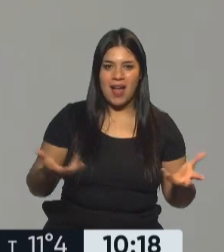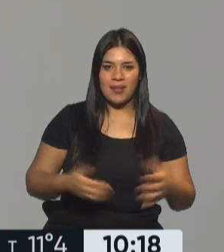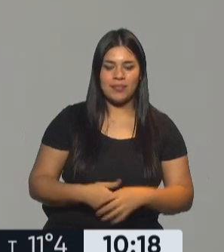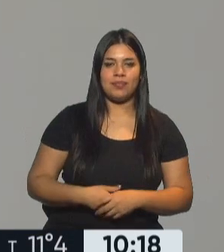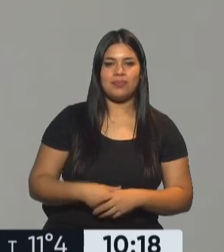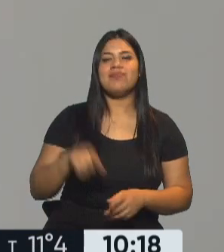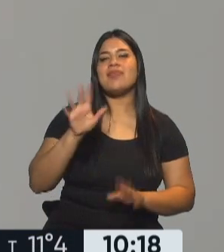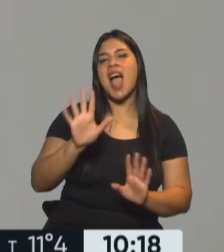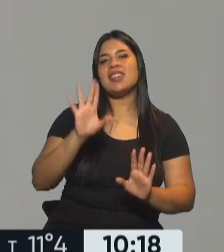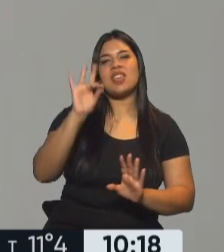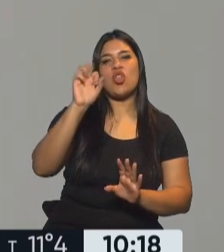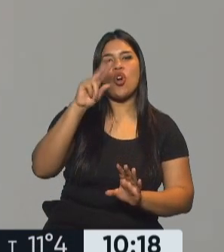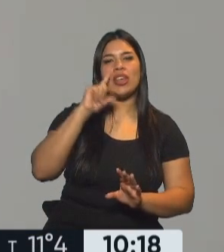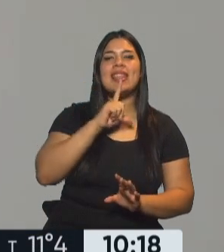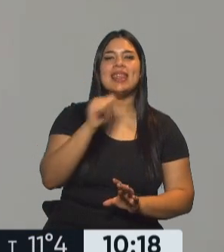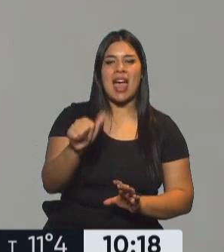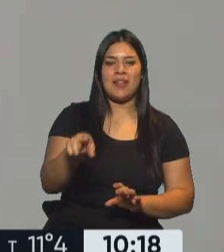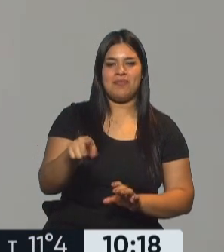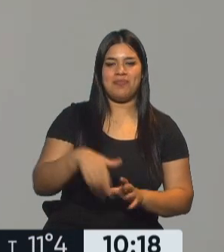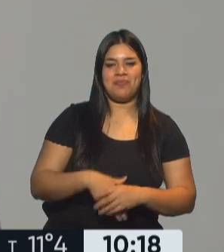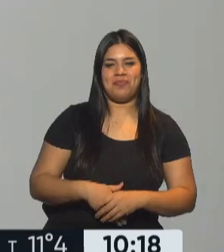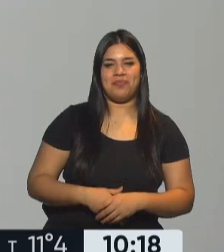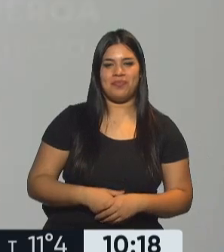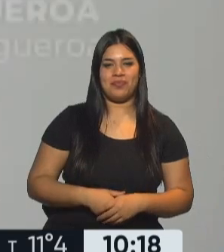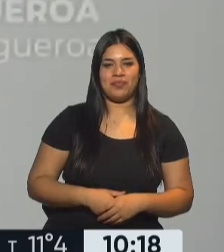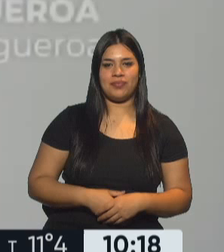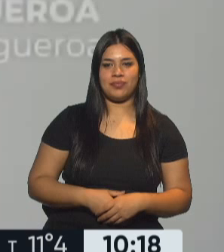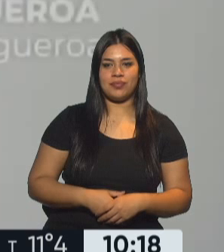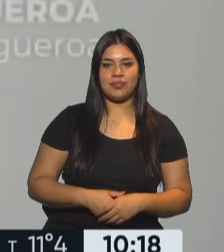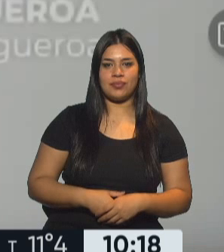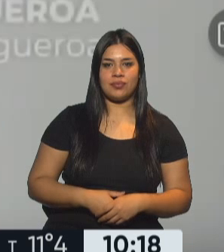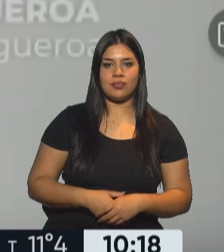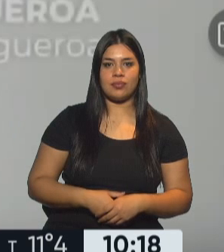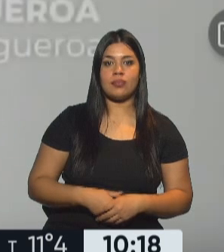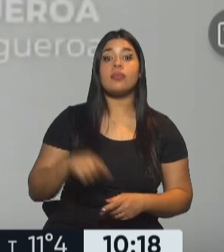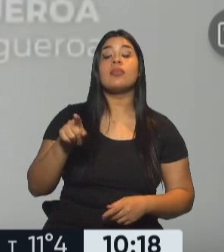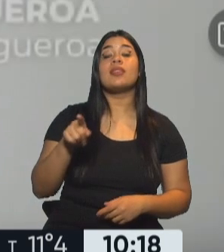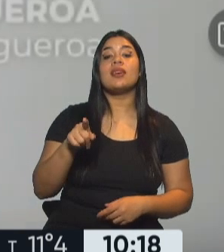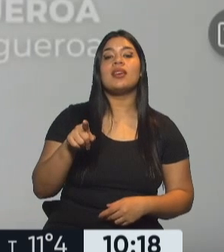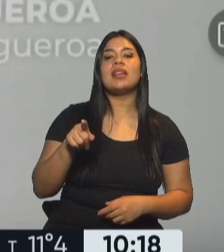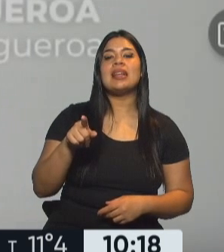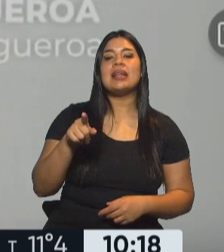Era Dorita. Dorita tenía presencia, era Dorita. Estaba quedándose pelado.